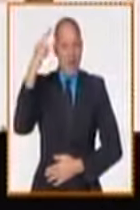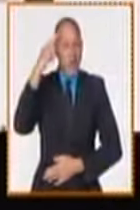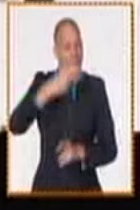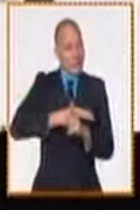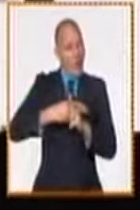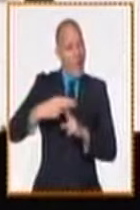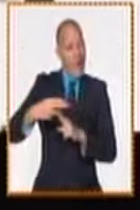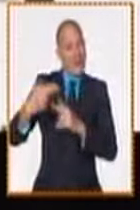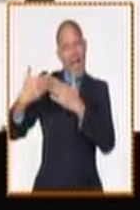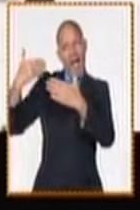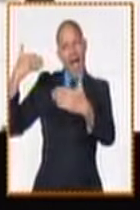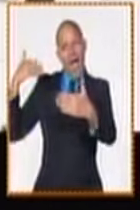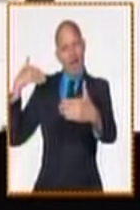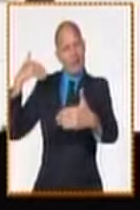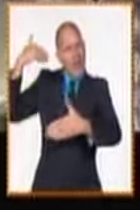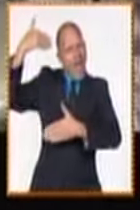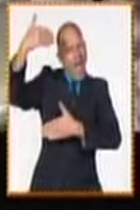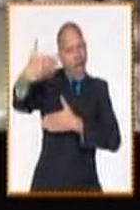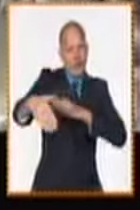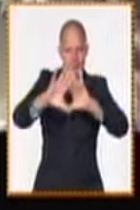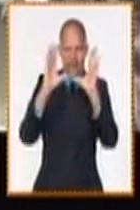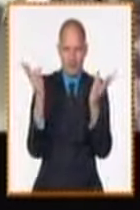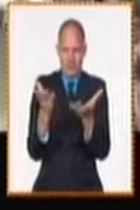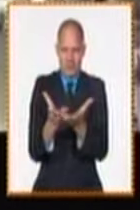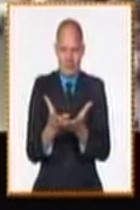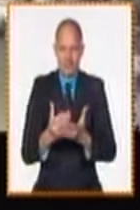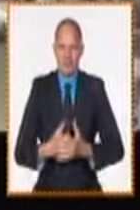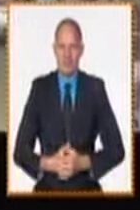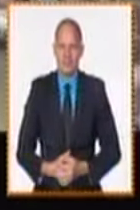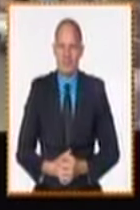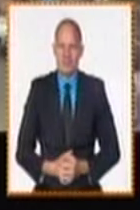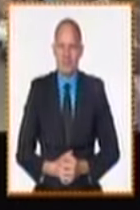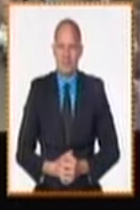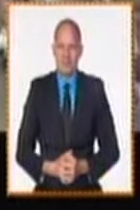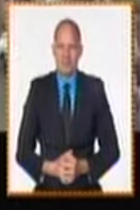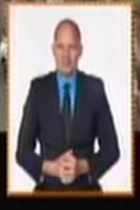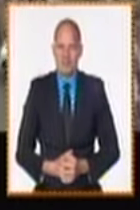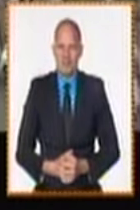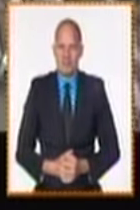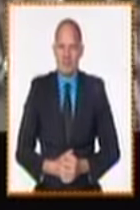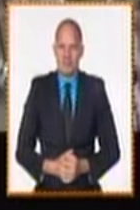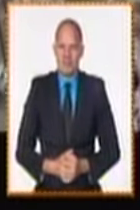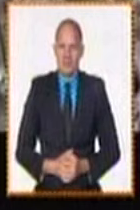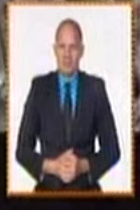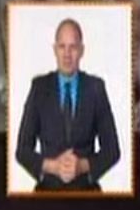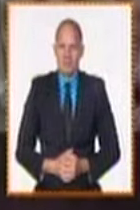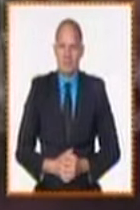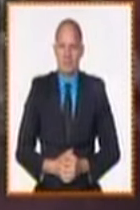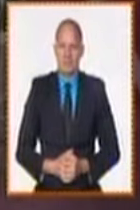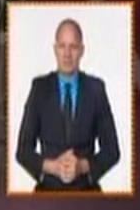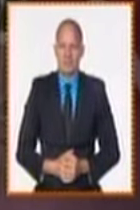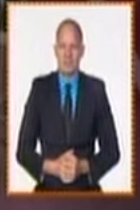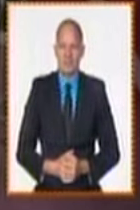porvenir. Celia María Reyes Casate, especial para La Mesa Redonda.